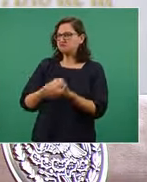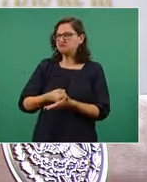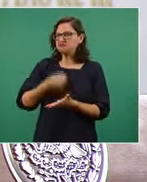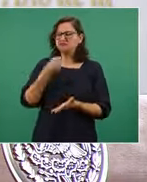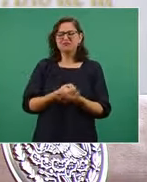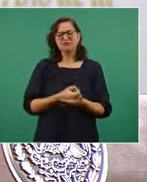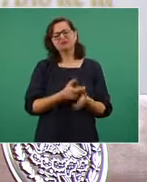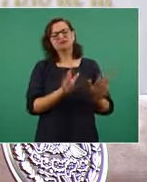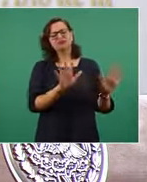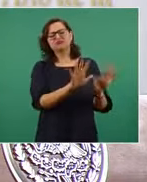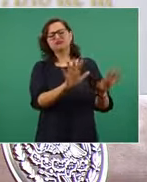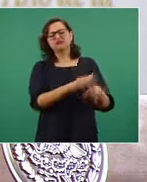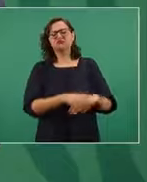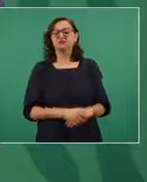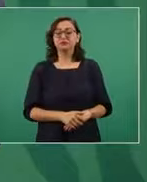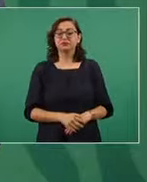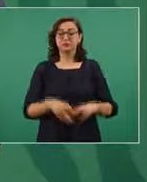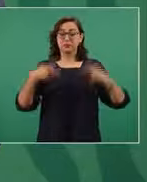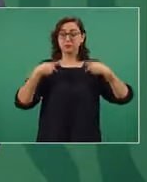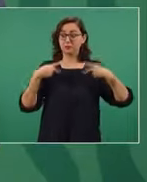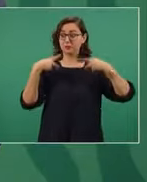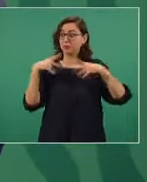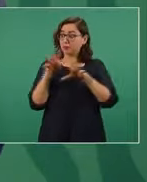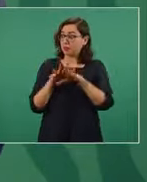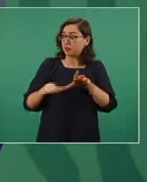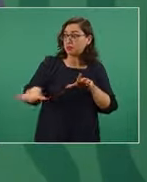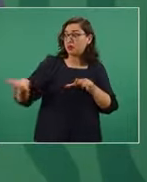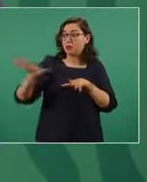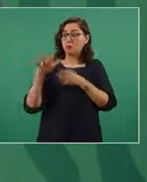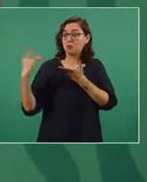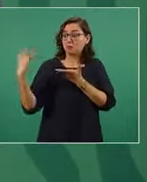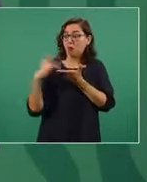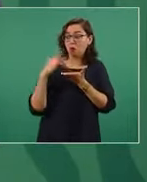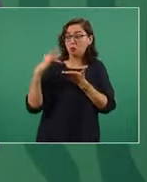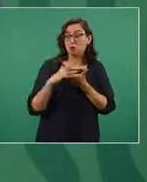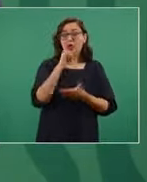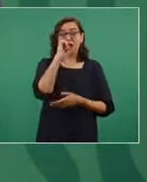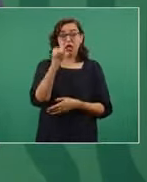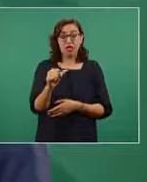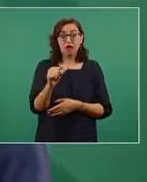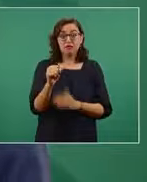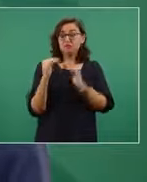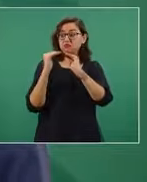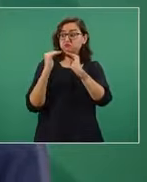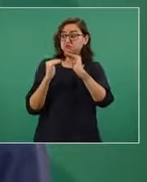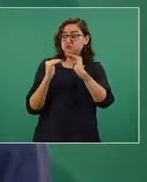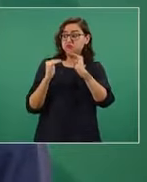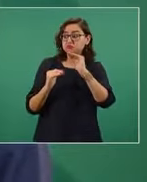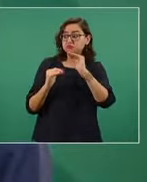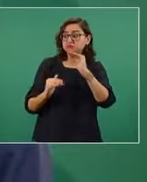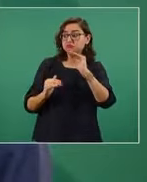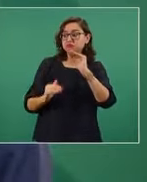cuestionen. Si el pueblo no quiere, no apoya, no se puede gobernar.